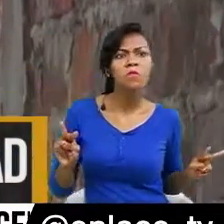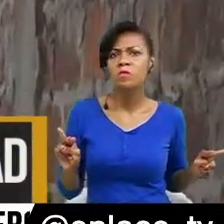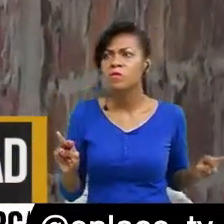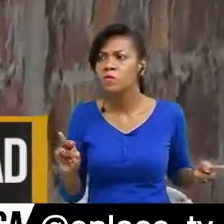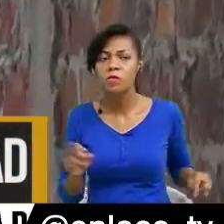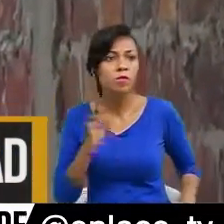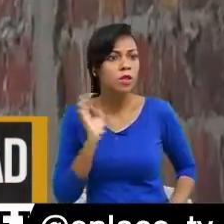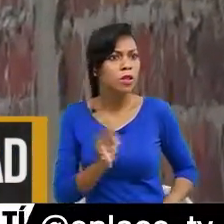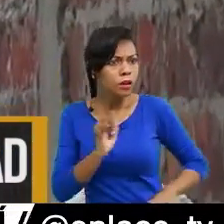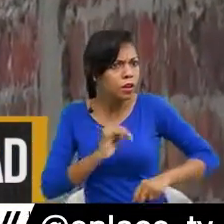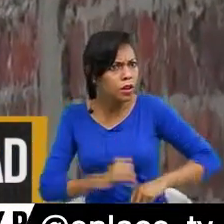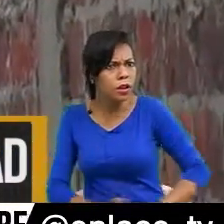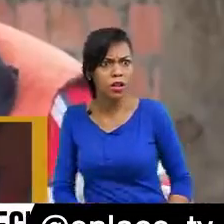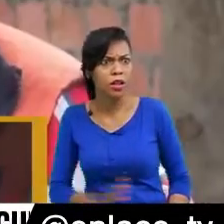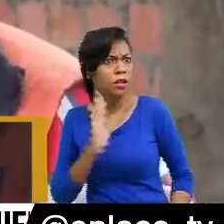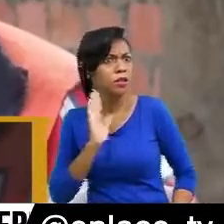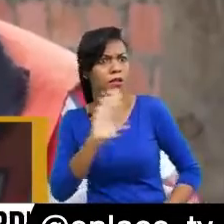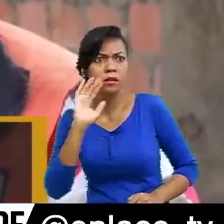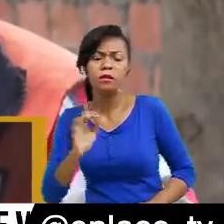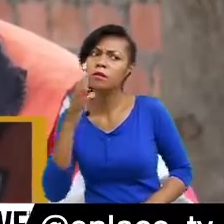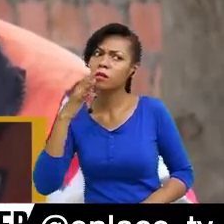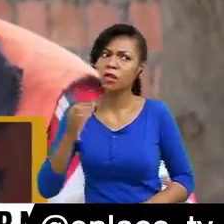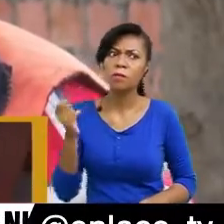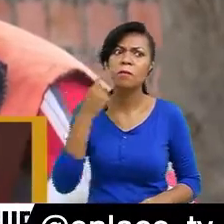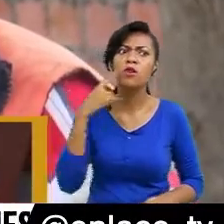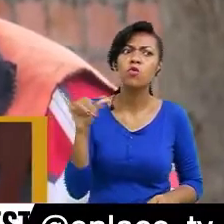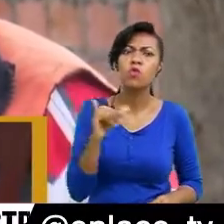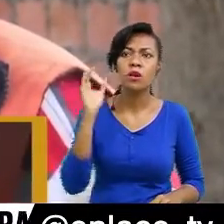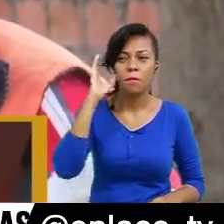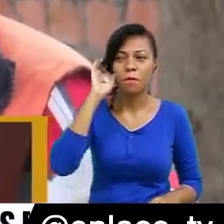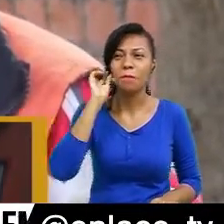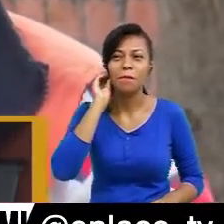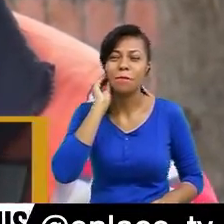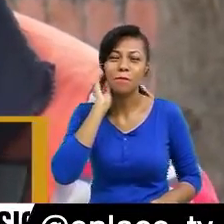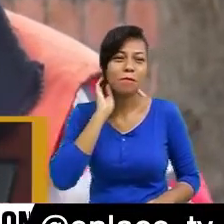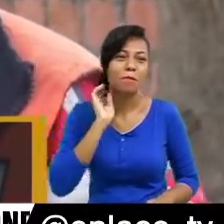mejor dicho, aproximadamente ya vio usted como sale una rata